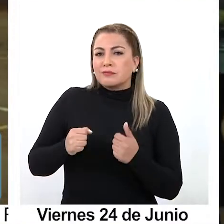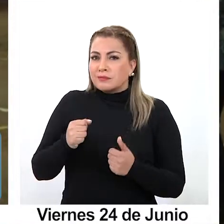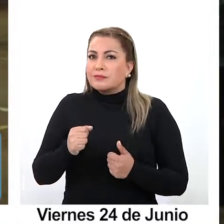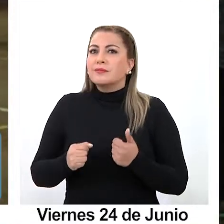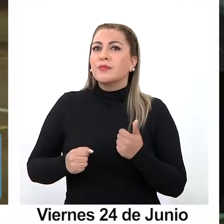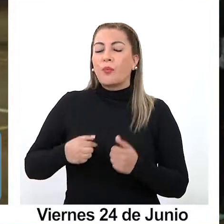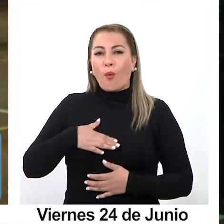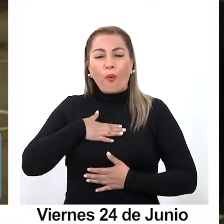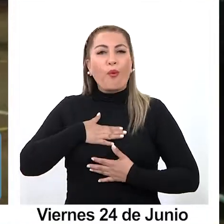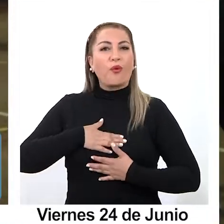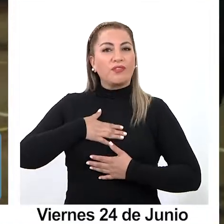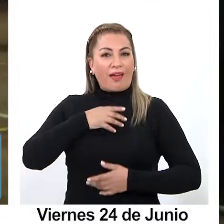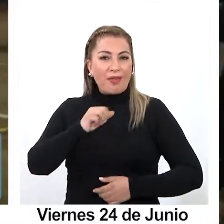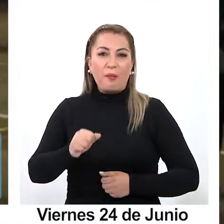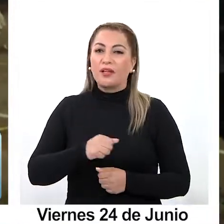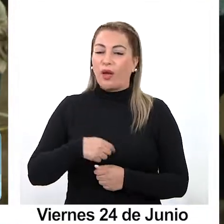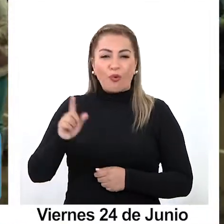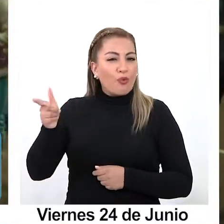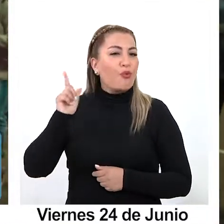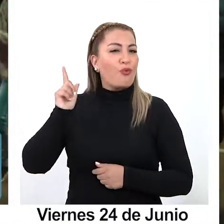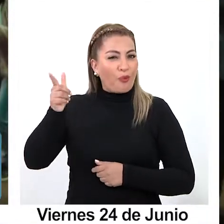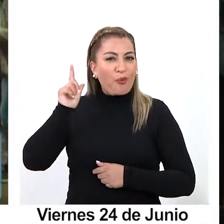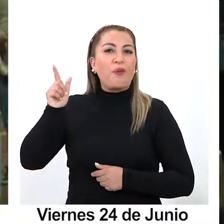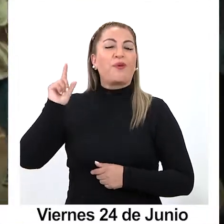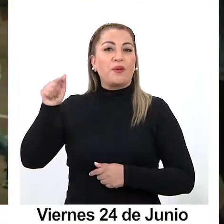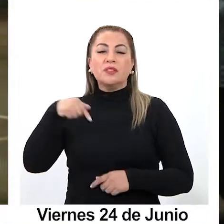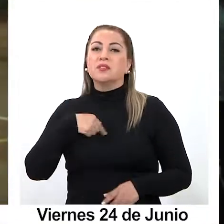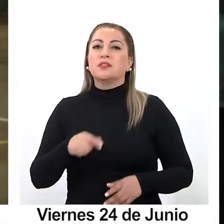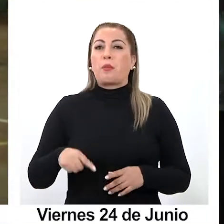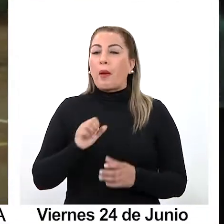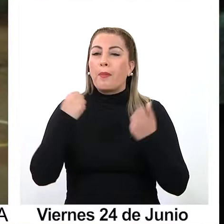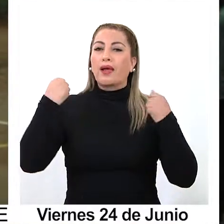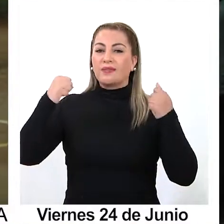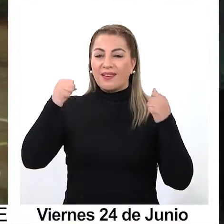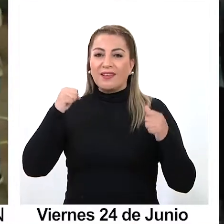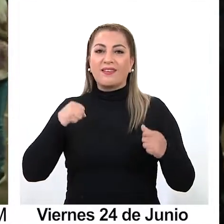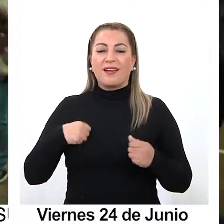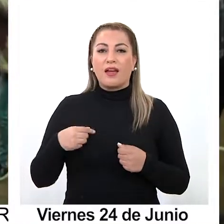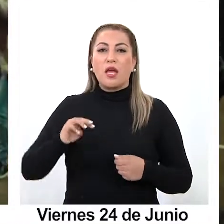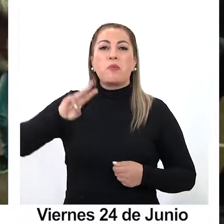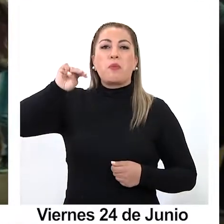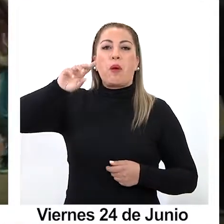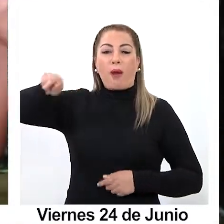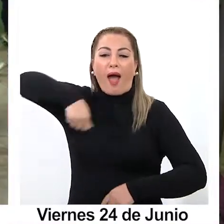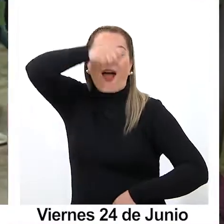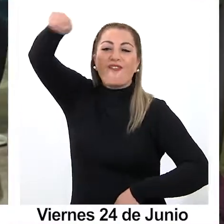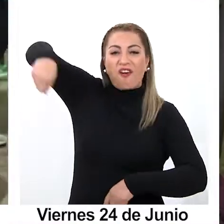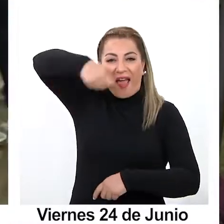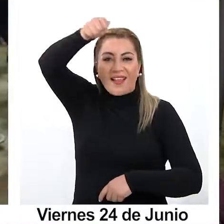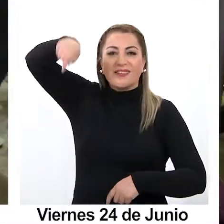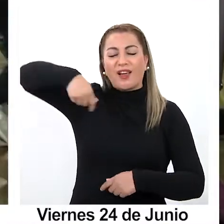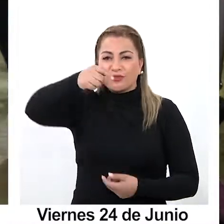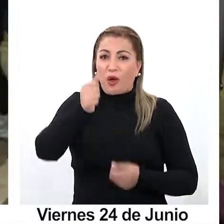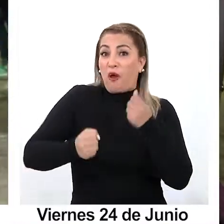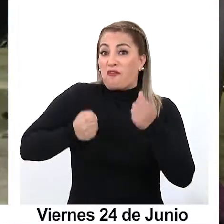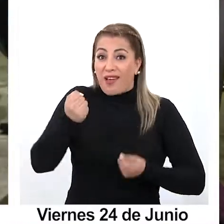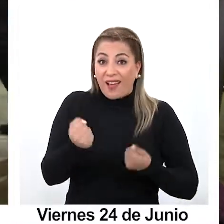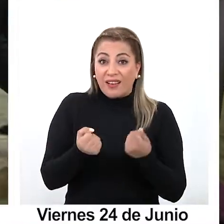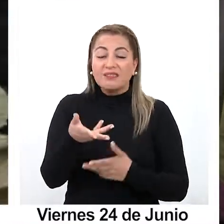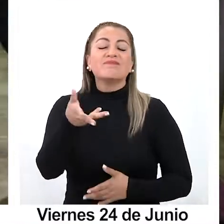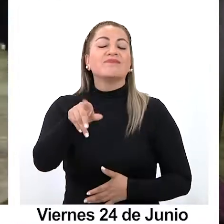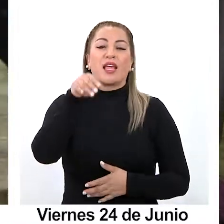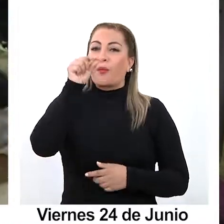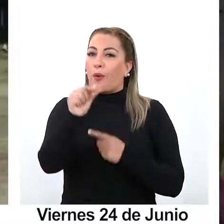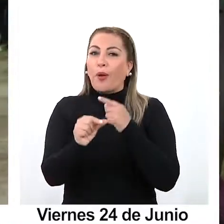empezó a gustar y ya después me quedé pegado. Empecé a practicar donde pescaba mi mamá y le hacía algunas vueltas, algunos pasitos